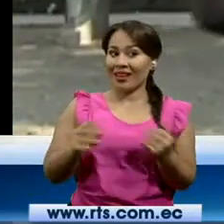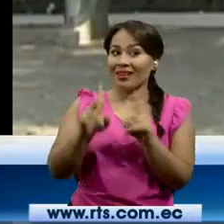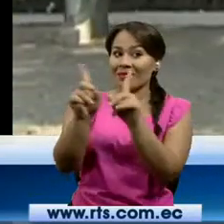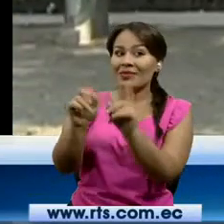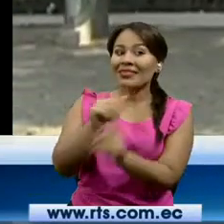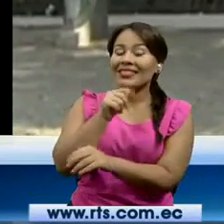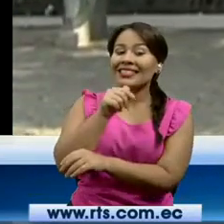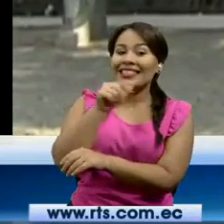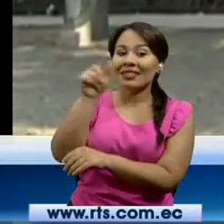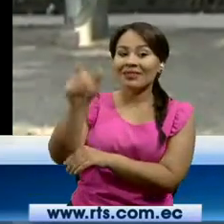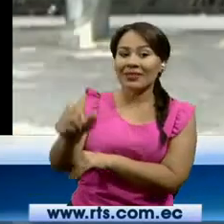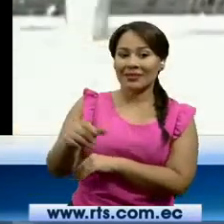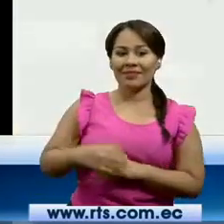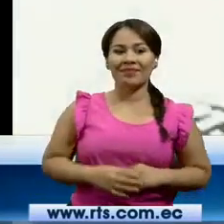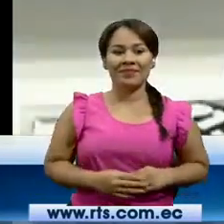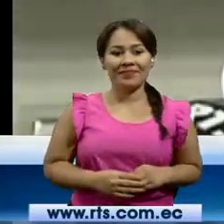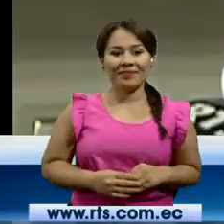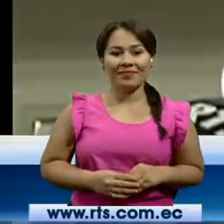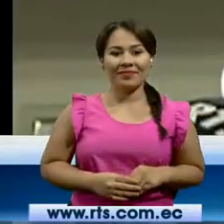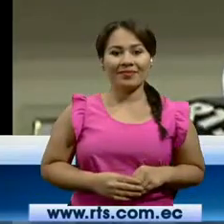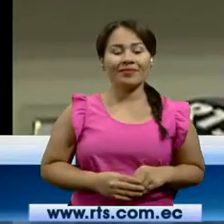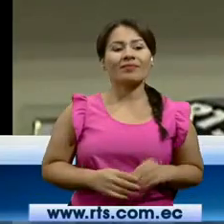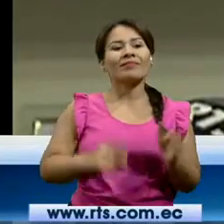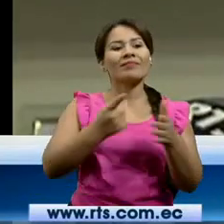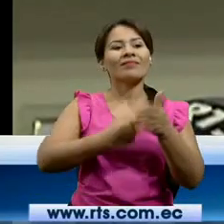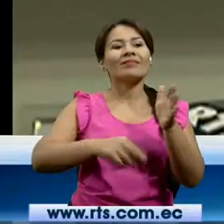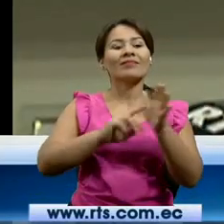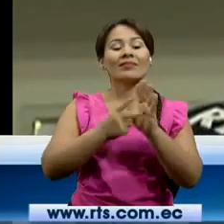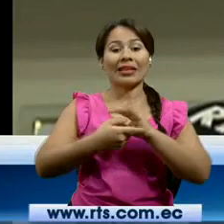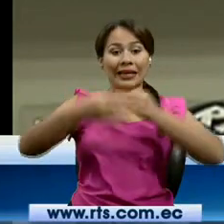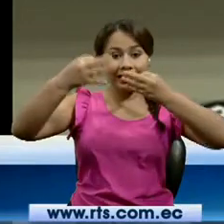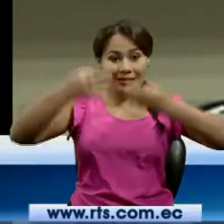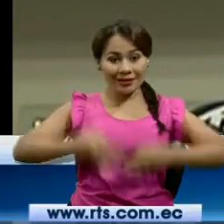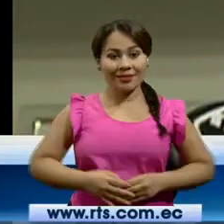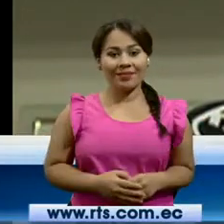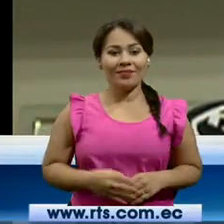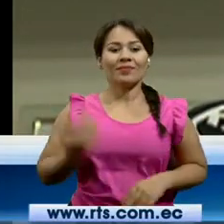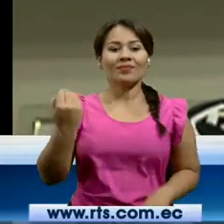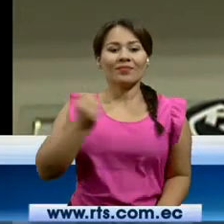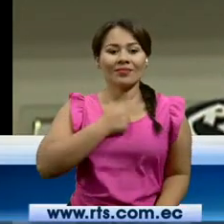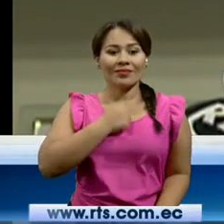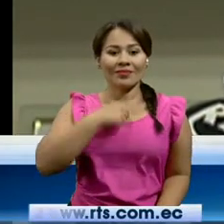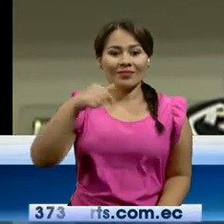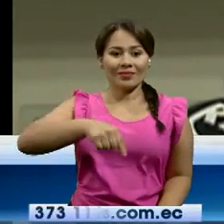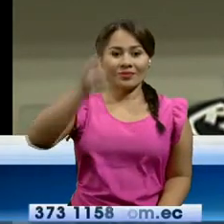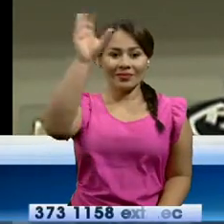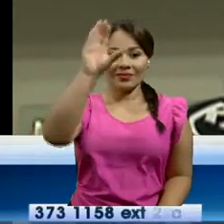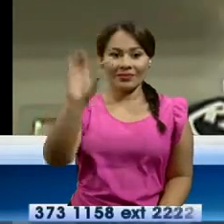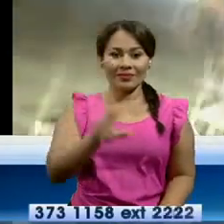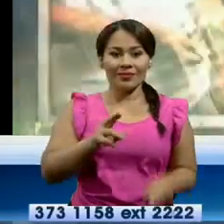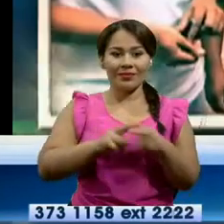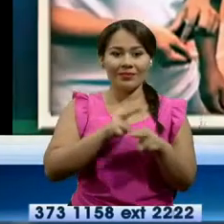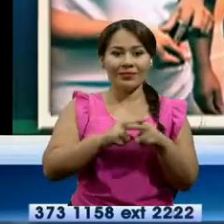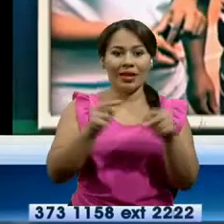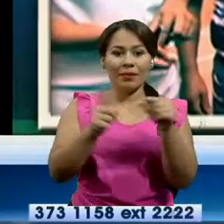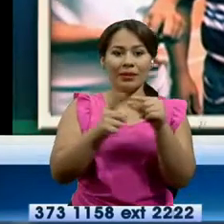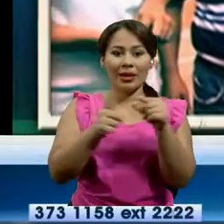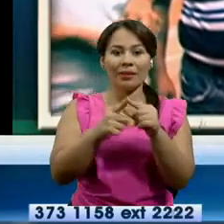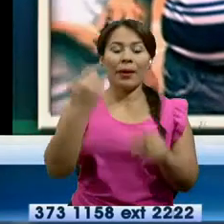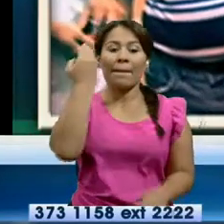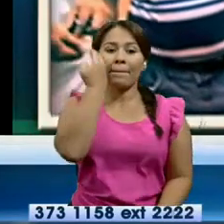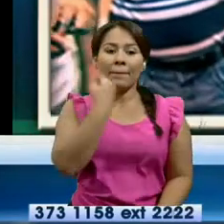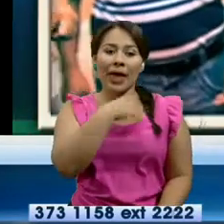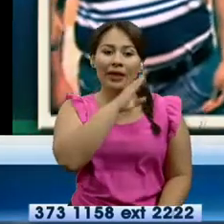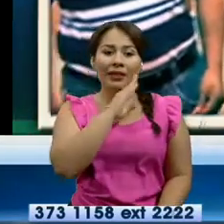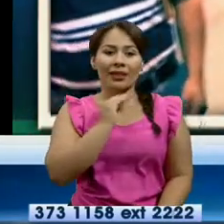al historiador Melvin Hoyos. Lo que sí es plenamente de nuestro litoral es utilizar el término madrina para